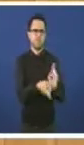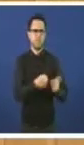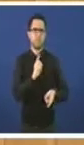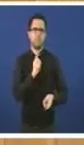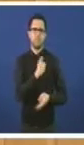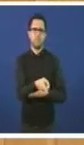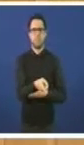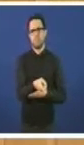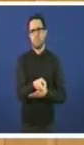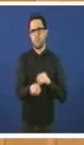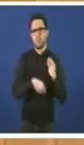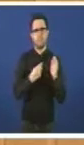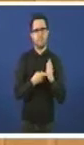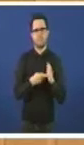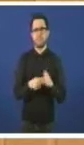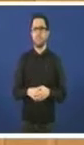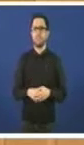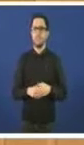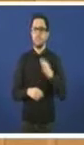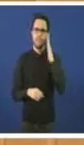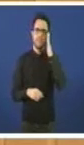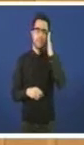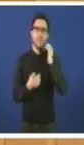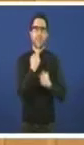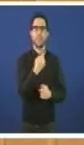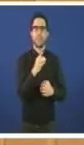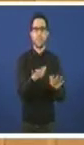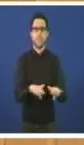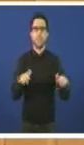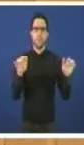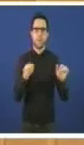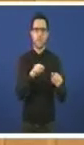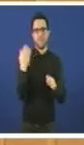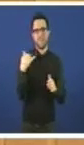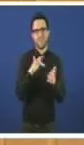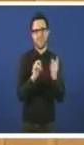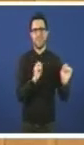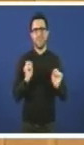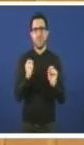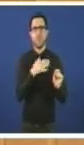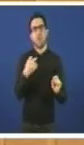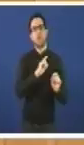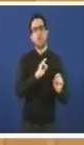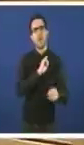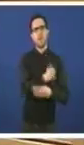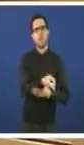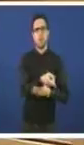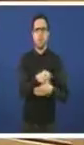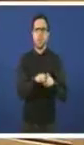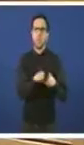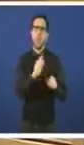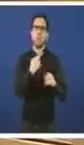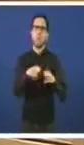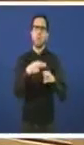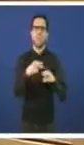decía menos pleno pasado que no pretendían imponer ningún monolingüismo en galego que no pretendían imponer las políticas lingüísticas de